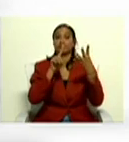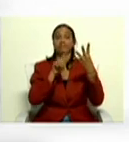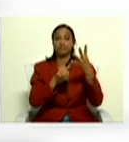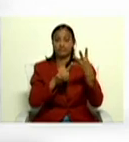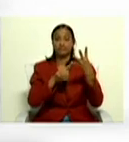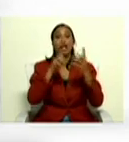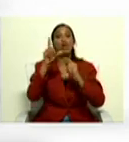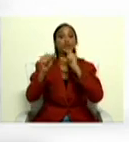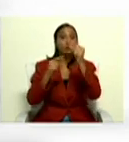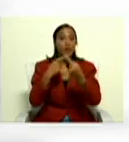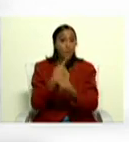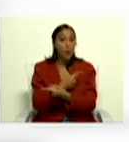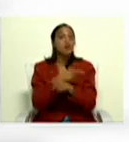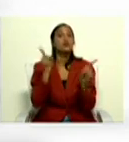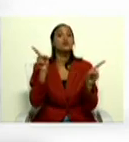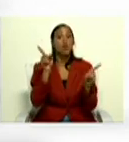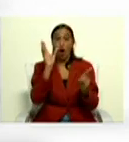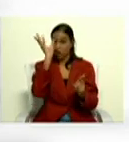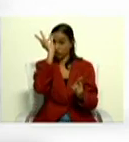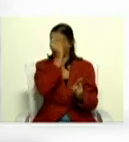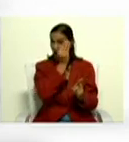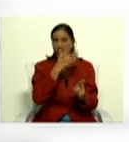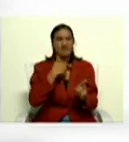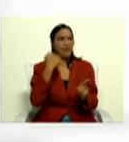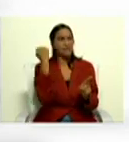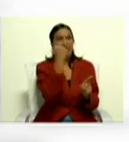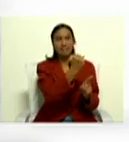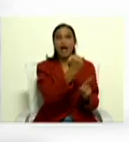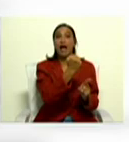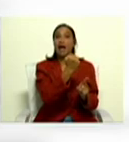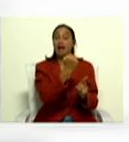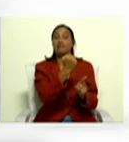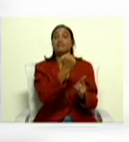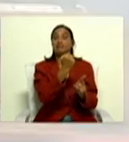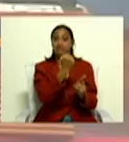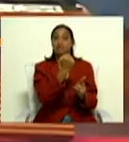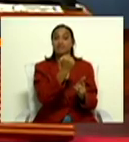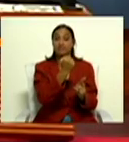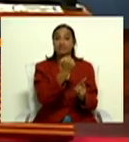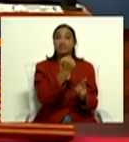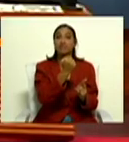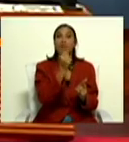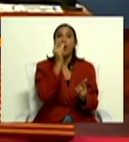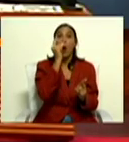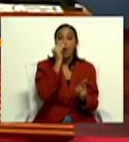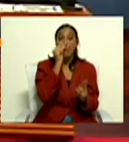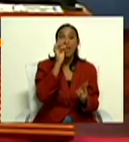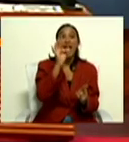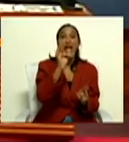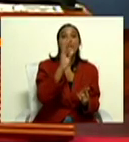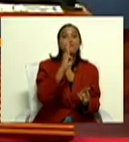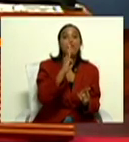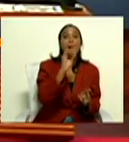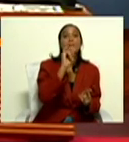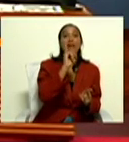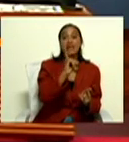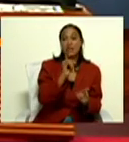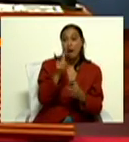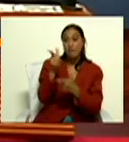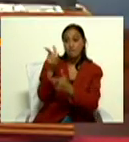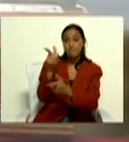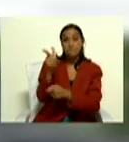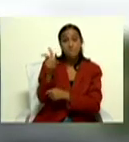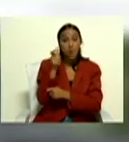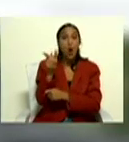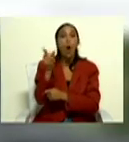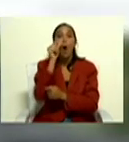Twitter a Trump. El FBI, esto es brutal, el FBI mata a un hombre acusado de amenazar de